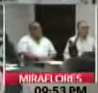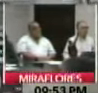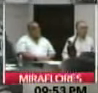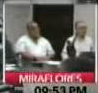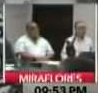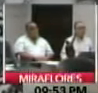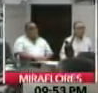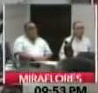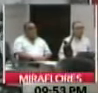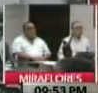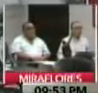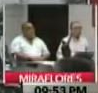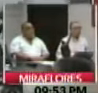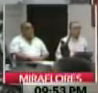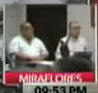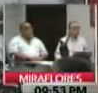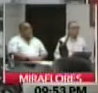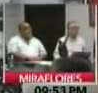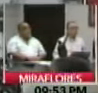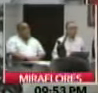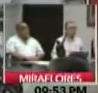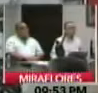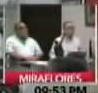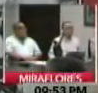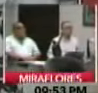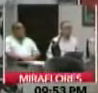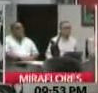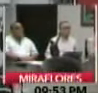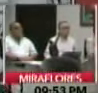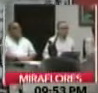Chamax. Chamax.